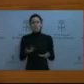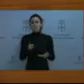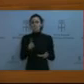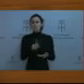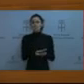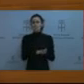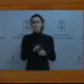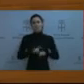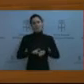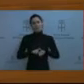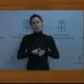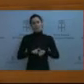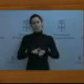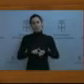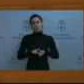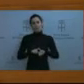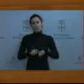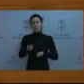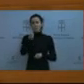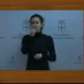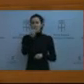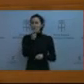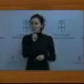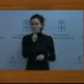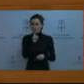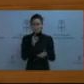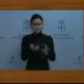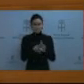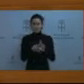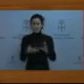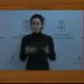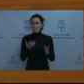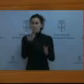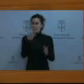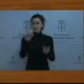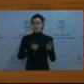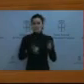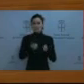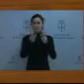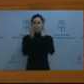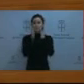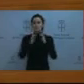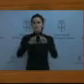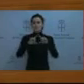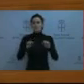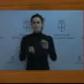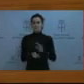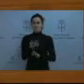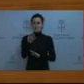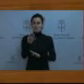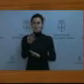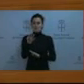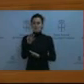tipología de la alimentación. Y si la leche es de Asturias, su origen no depende de la alimentación,